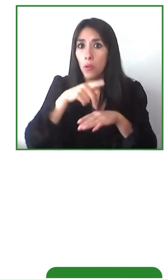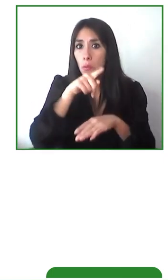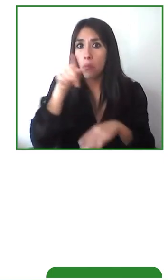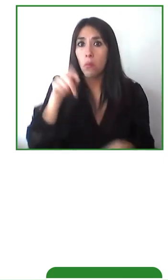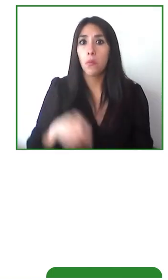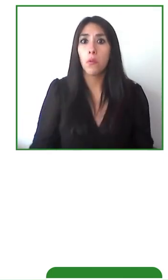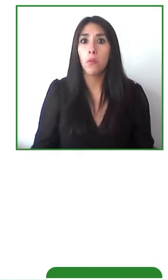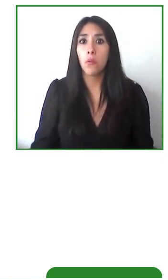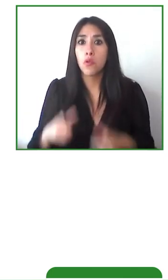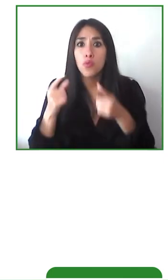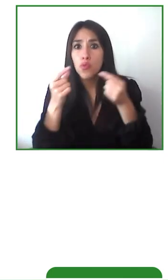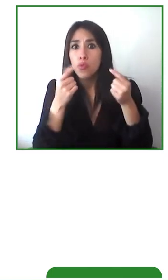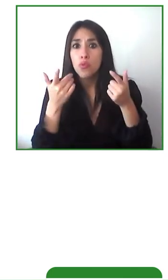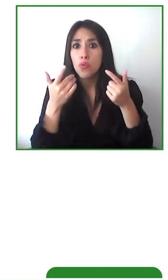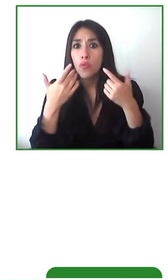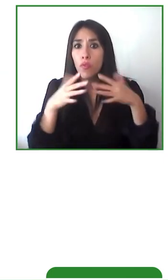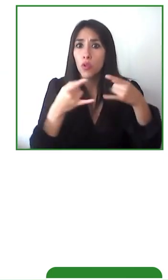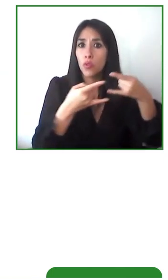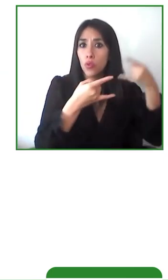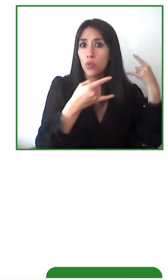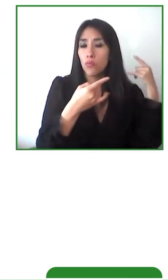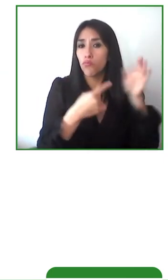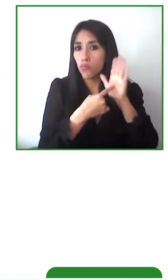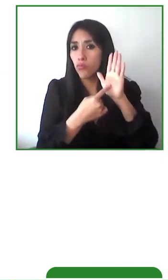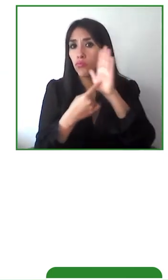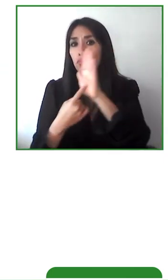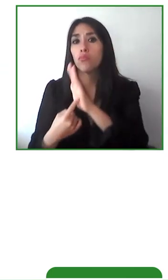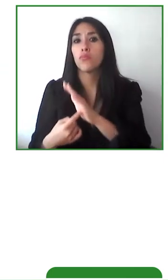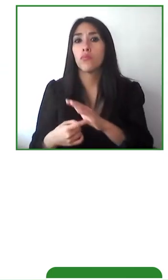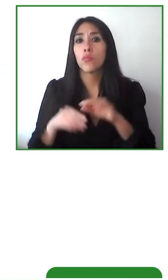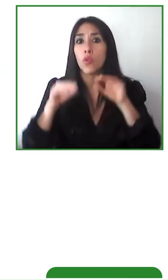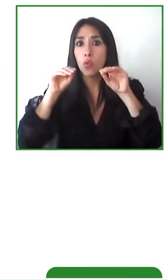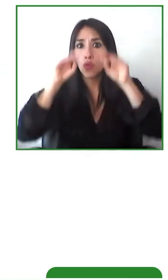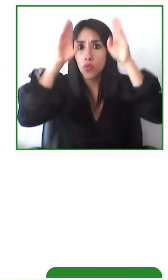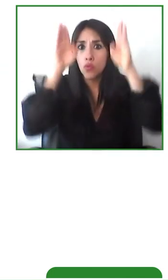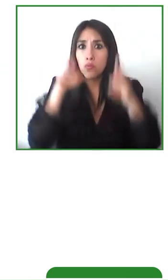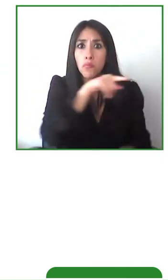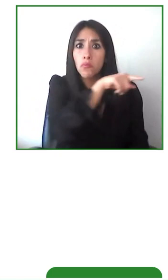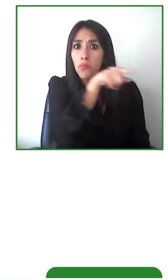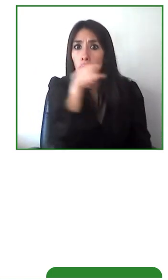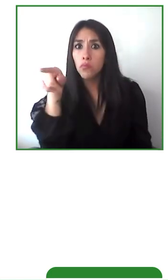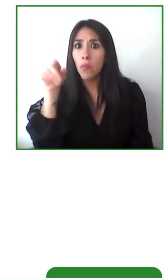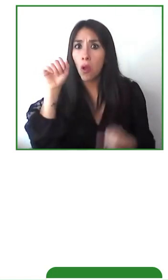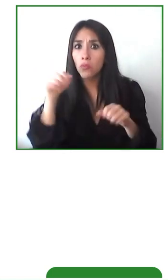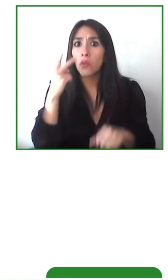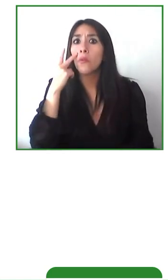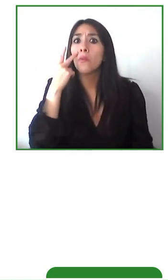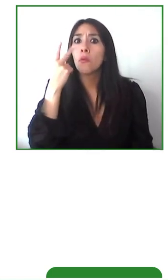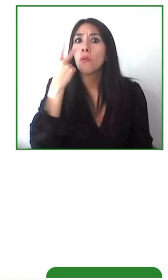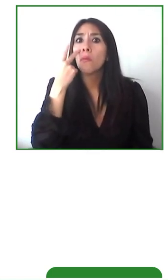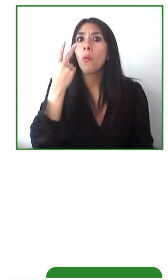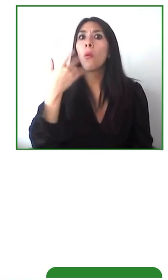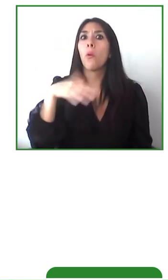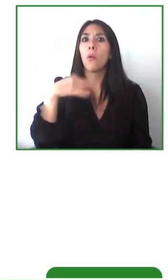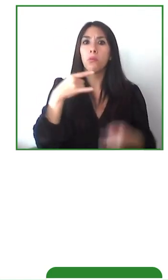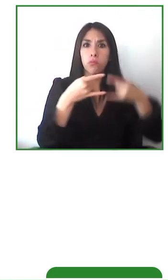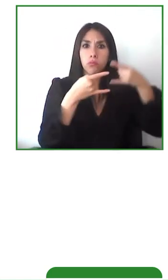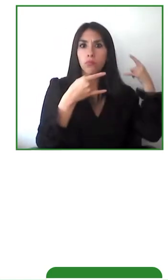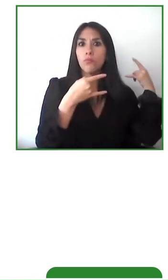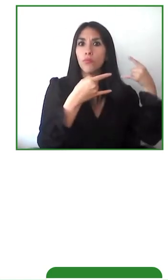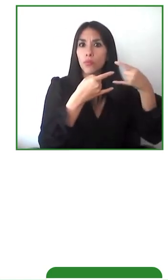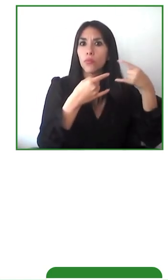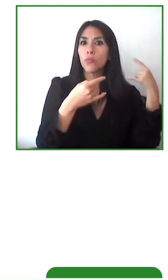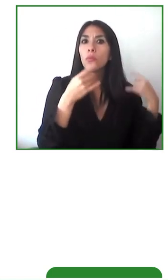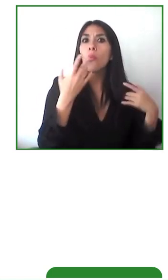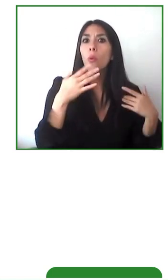los profesores, y los profesores vieron las historias. Y la historia fue desarrollada por un